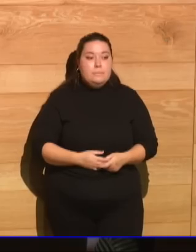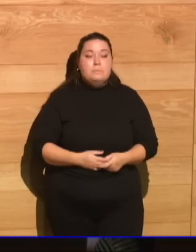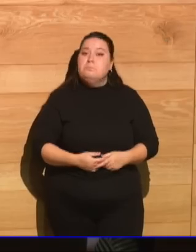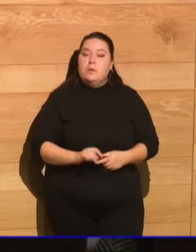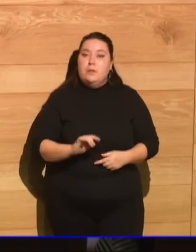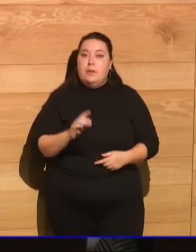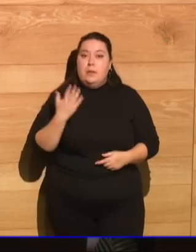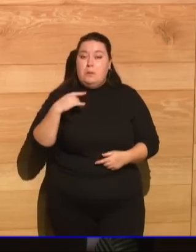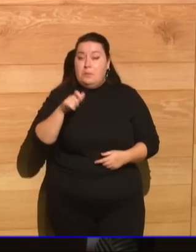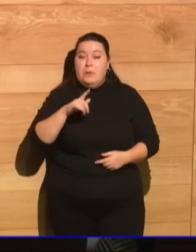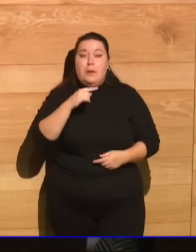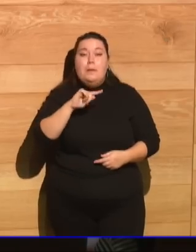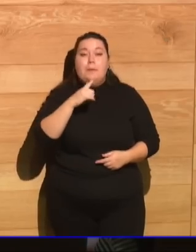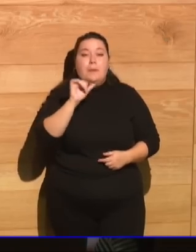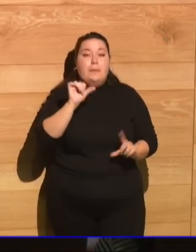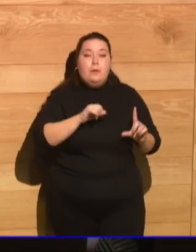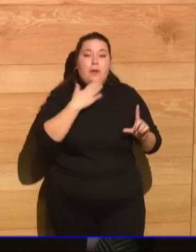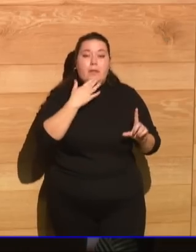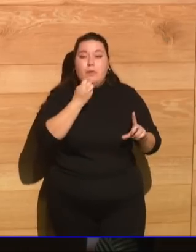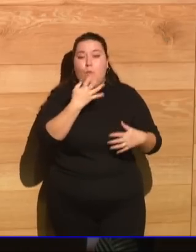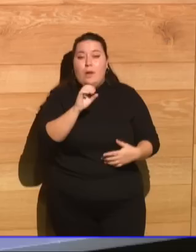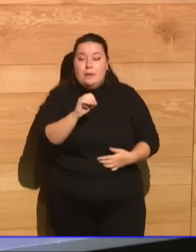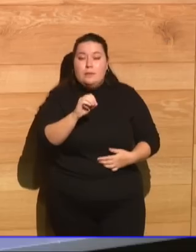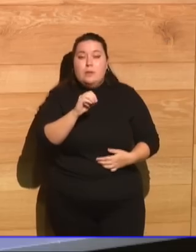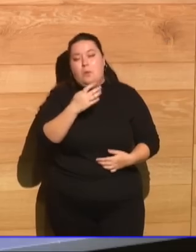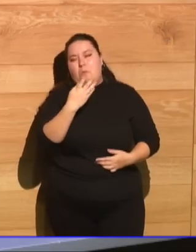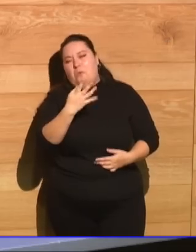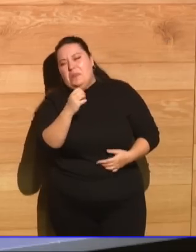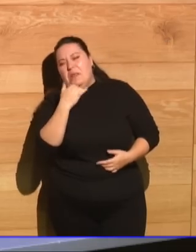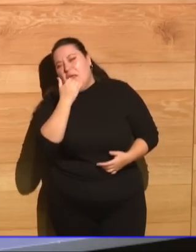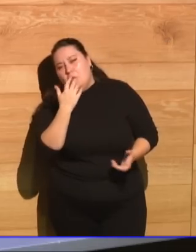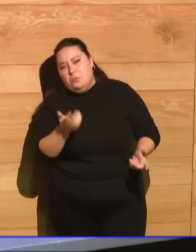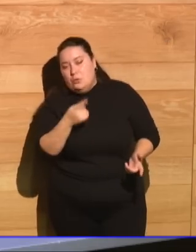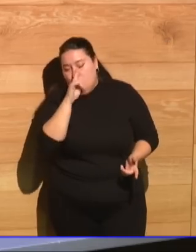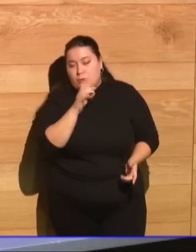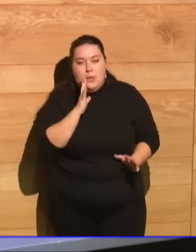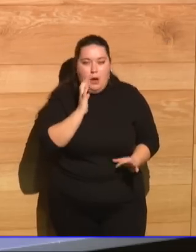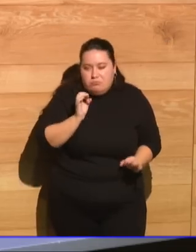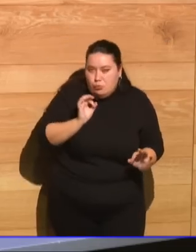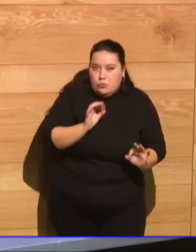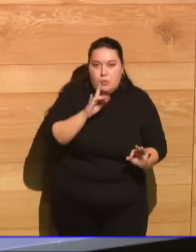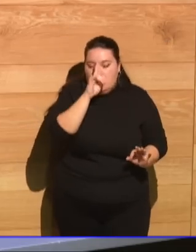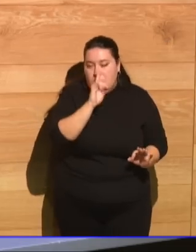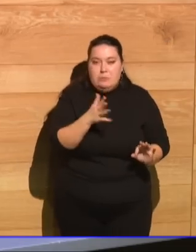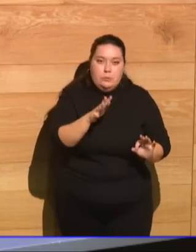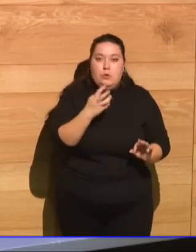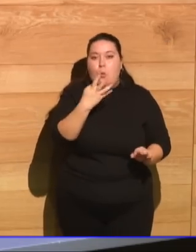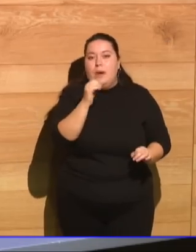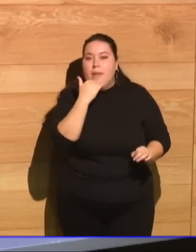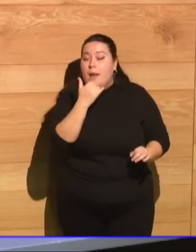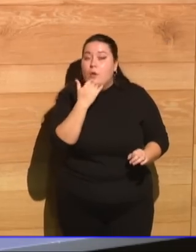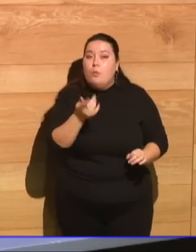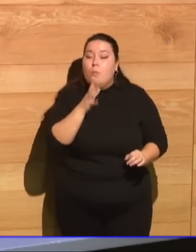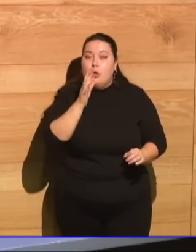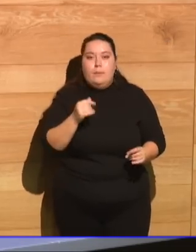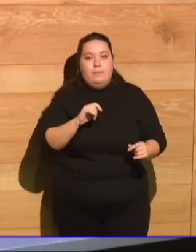primera película ya con 40 años o 40 y pocos, ahora mismo no lo sé, pero en torno a esa edad. Porque venía de ser